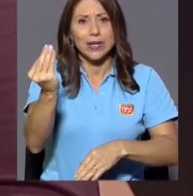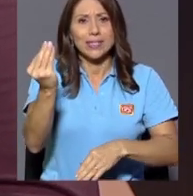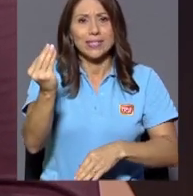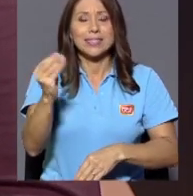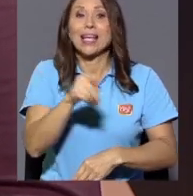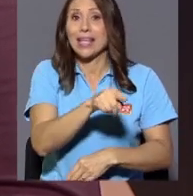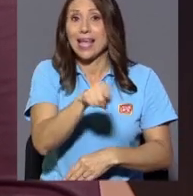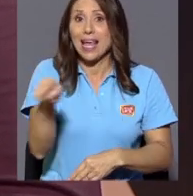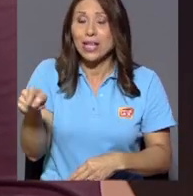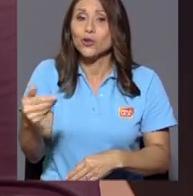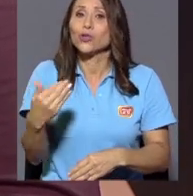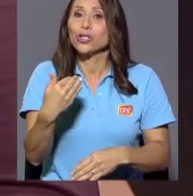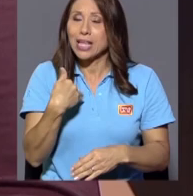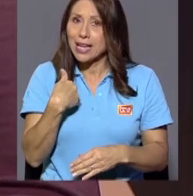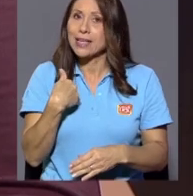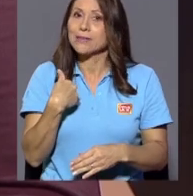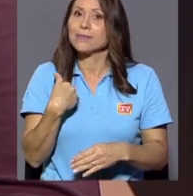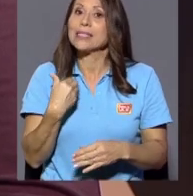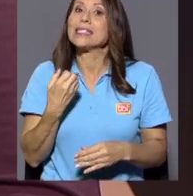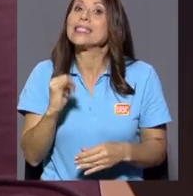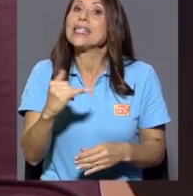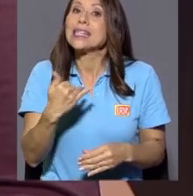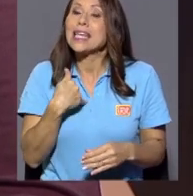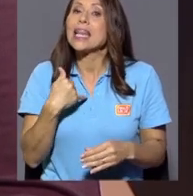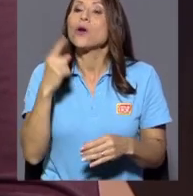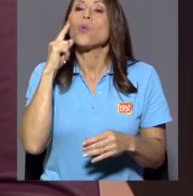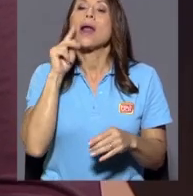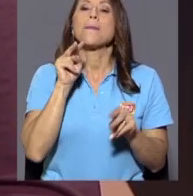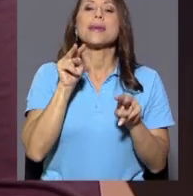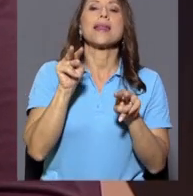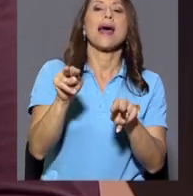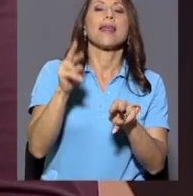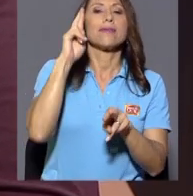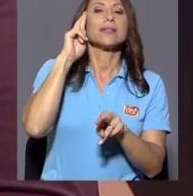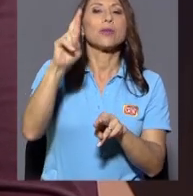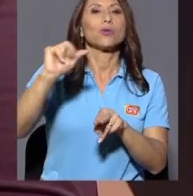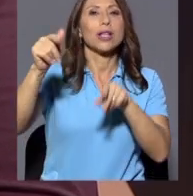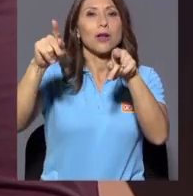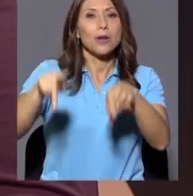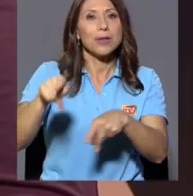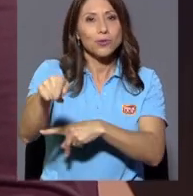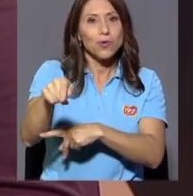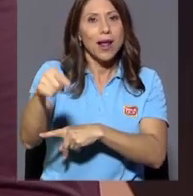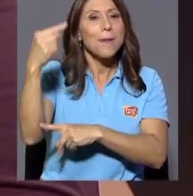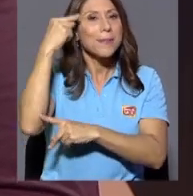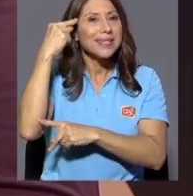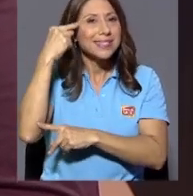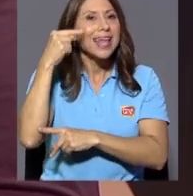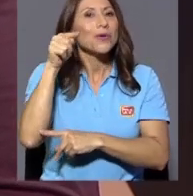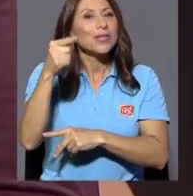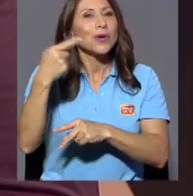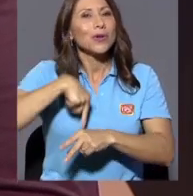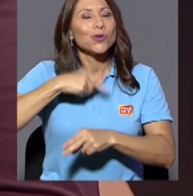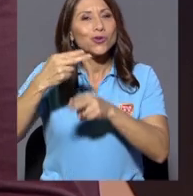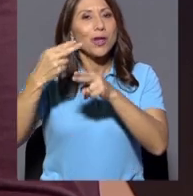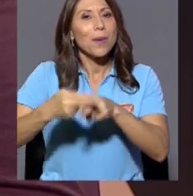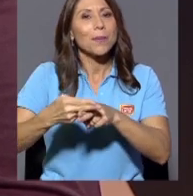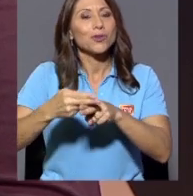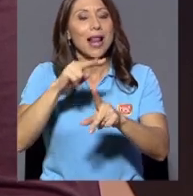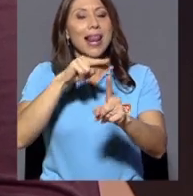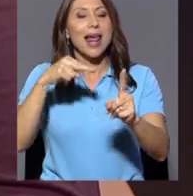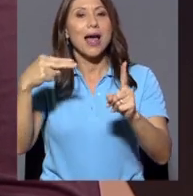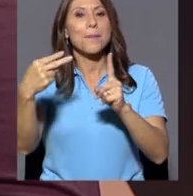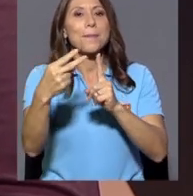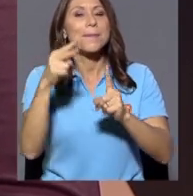una mirada respeto hacia como decimos del otro pensada desde esto que decimos que es la mirada de los derechos humanos